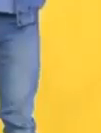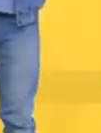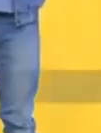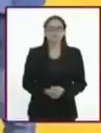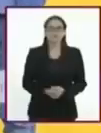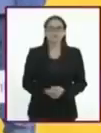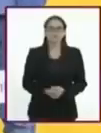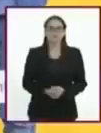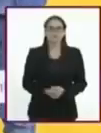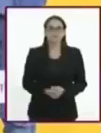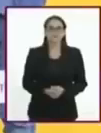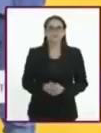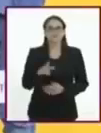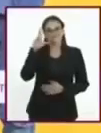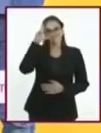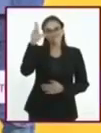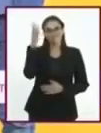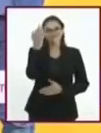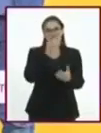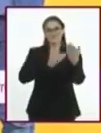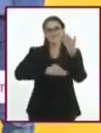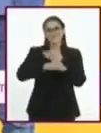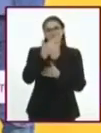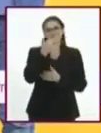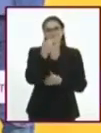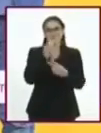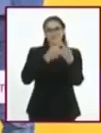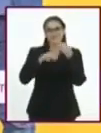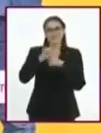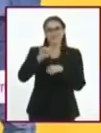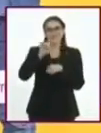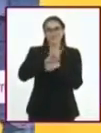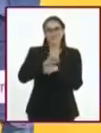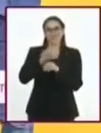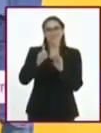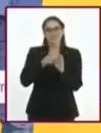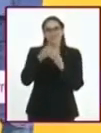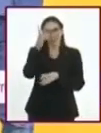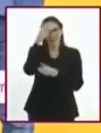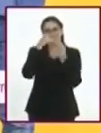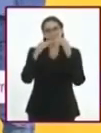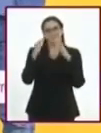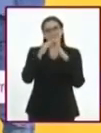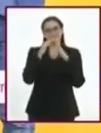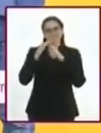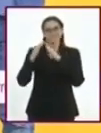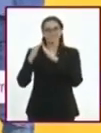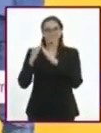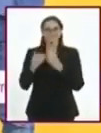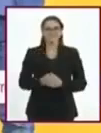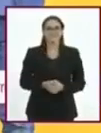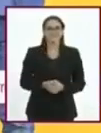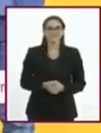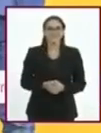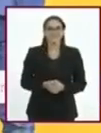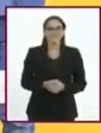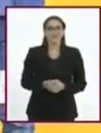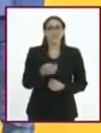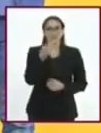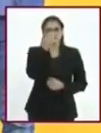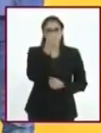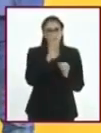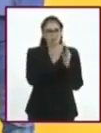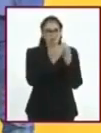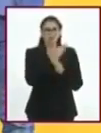¿Qué tal? Bienvenidas y bienvenidos a un nuevo programa de Aprende en Casa. Una opción con la cual pueden acercarse